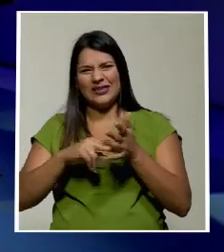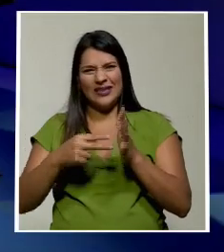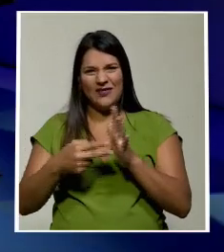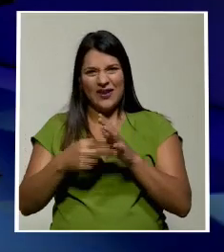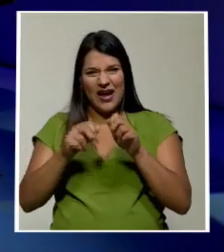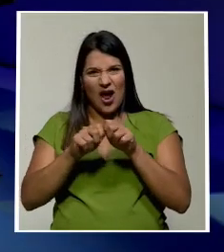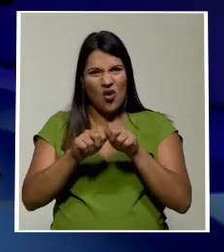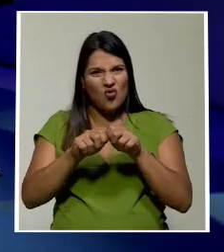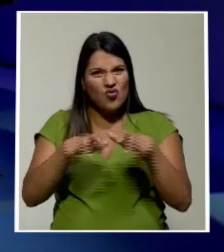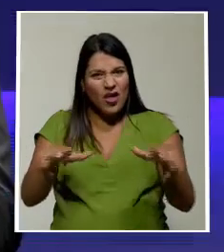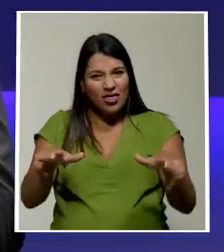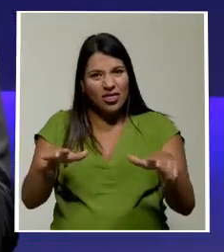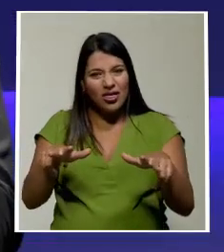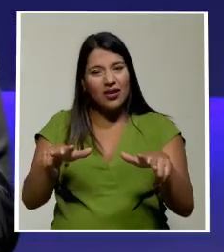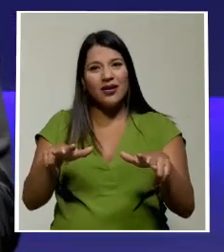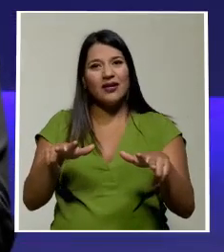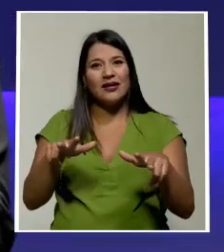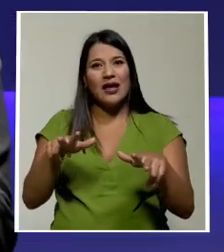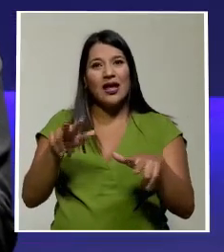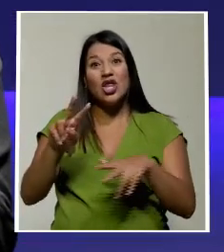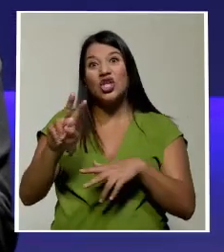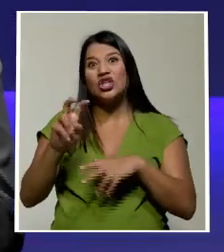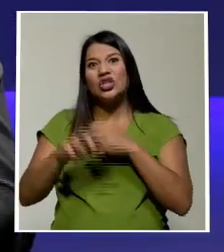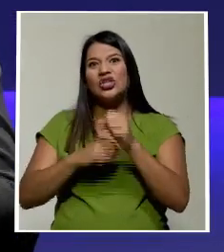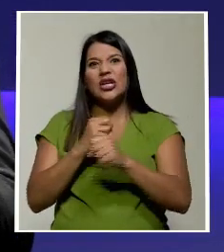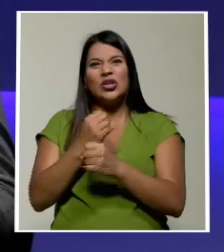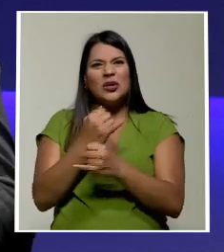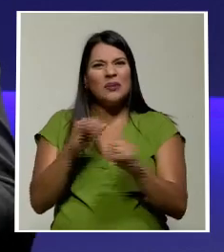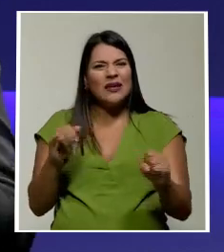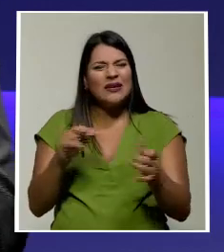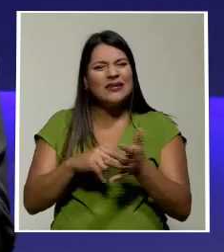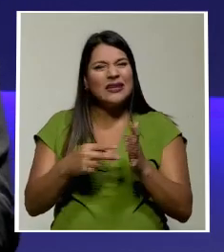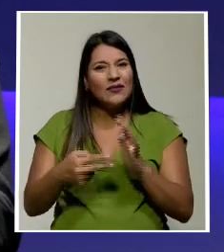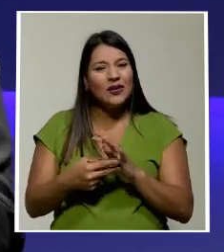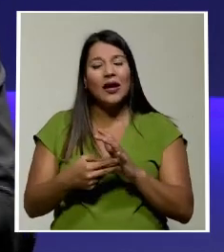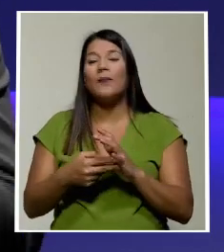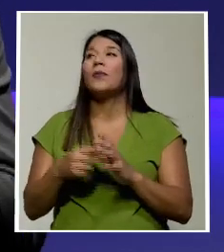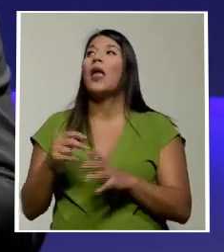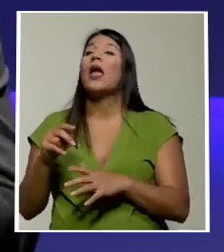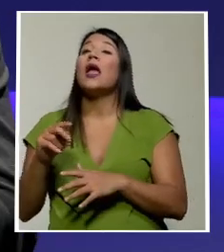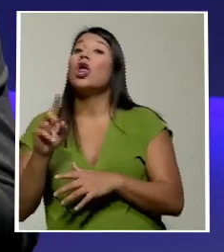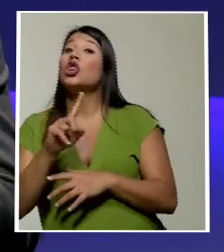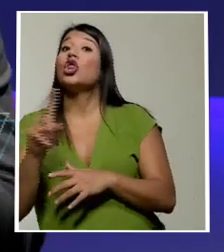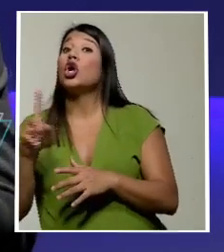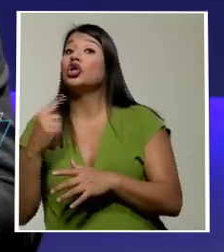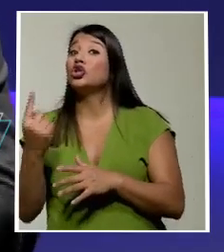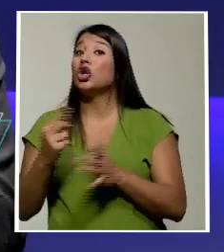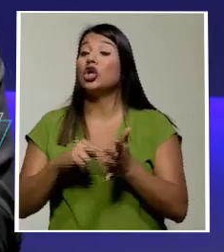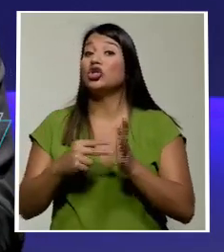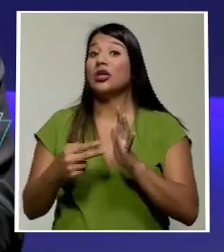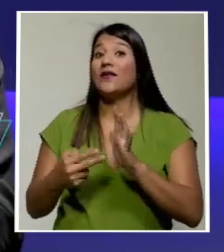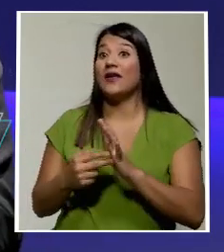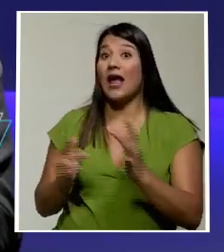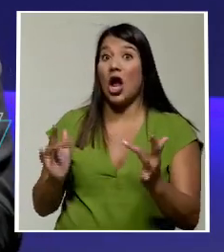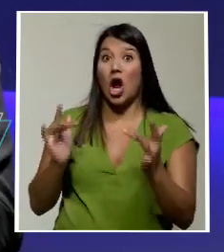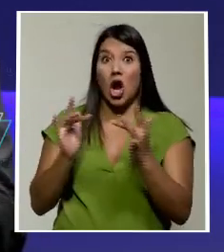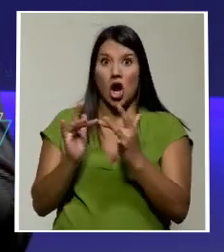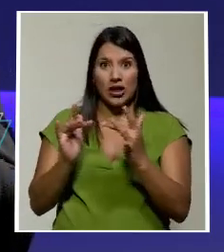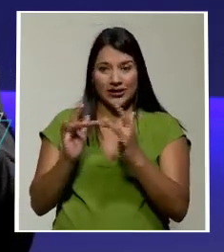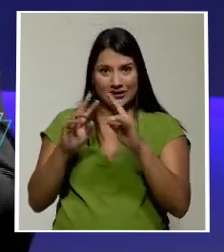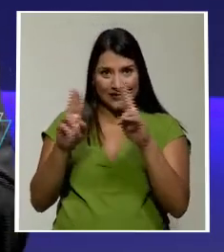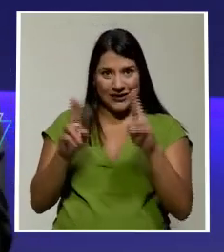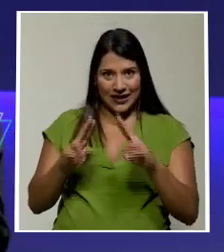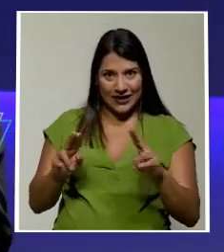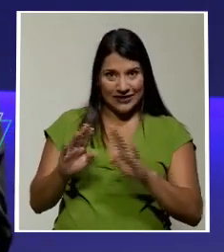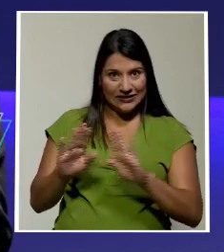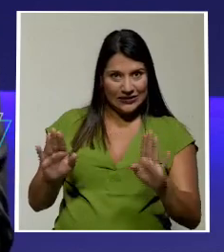A grandes rasgos. A grandes rasgos, don Ernesto, es más allá que conectividad. Típicamente se asocia con la conectividad, pero la conectividad